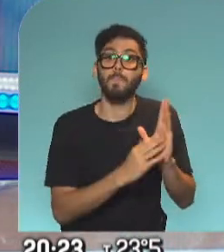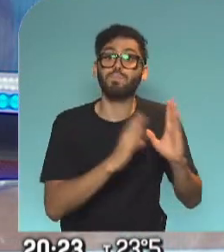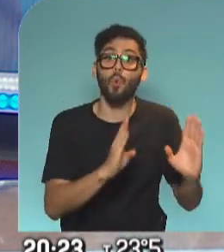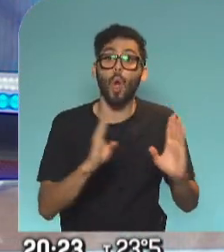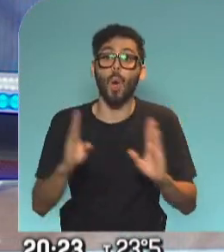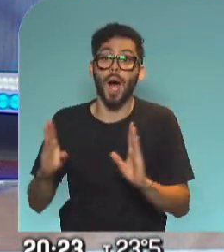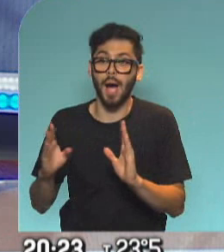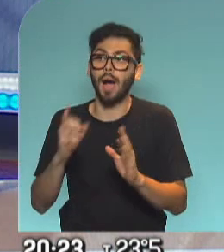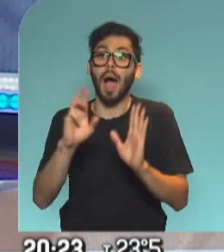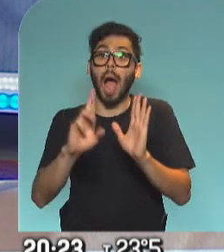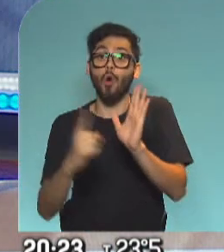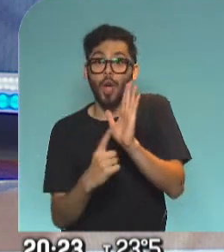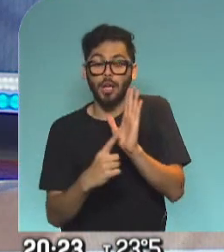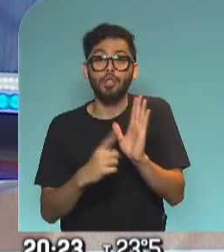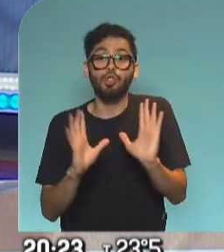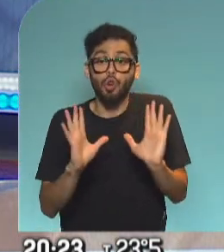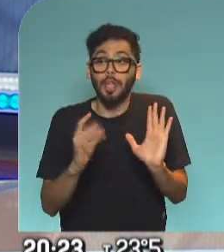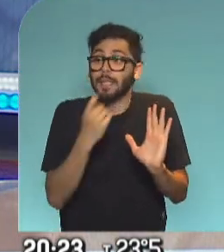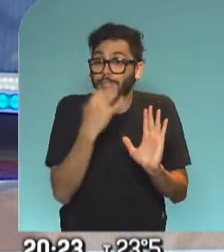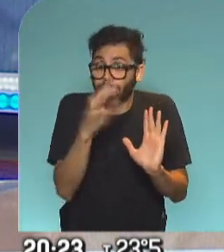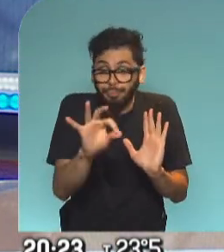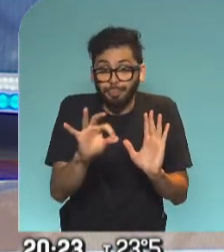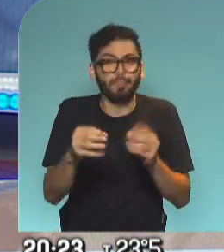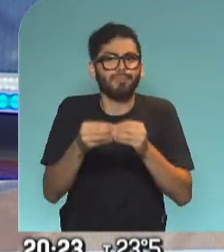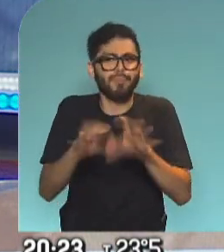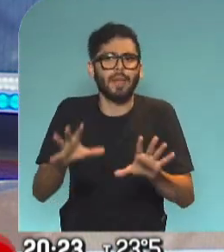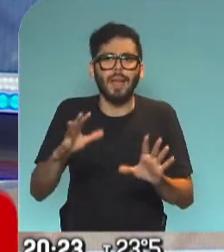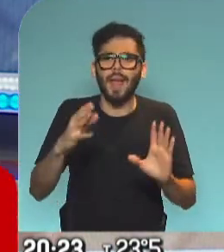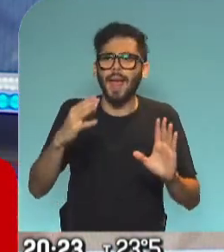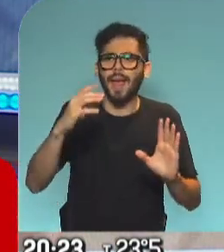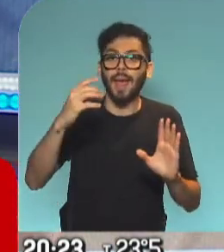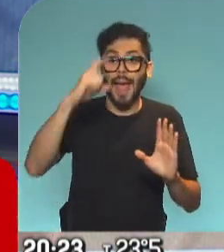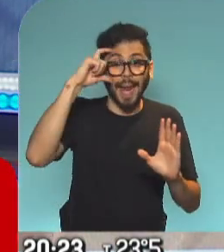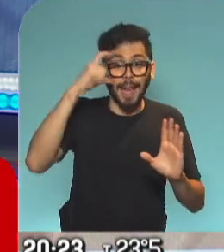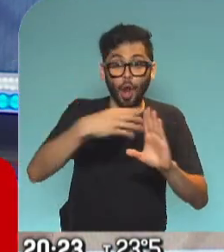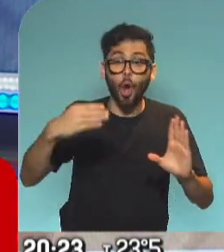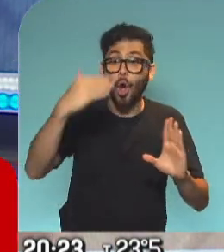de las vacunas, primera quincena de enero. Esa es la meta, incluyendo, además del personal